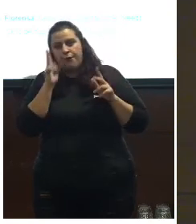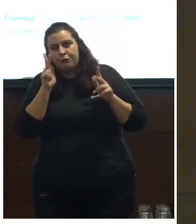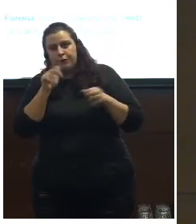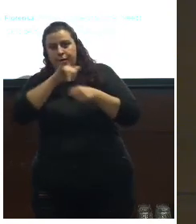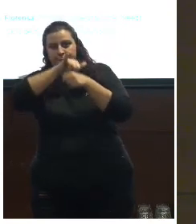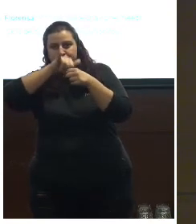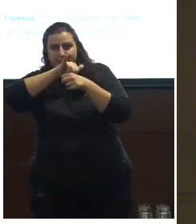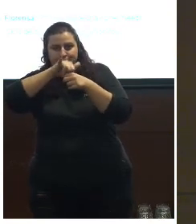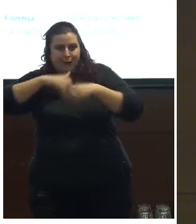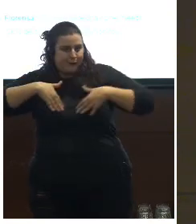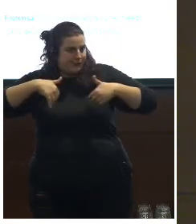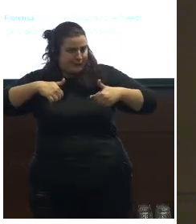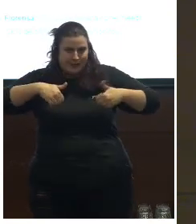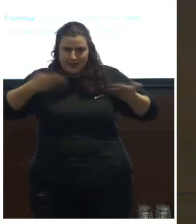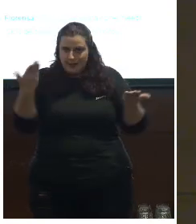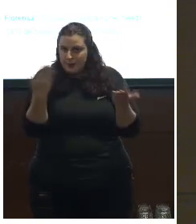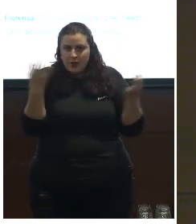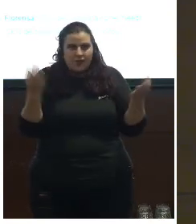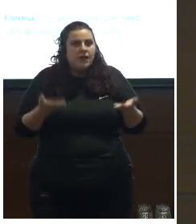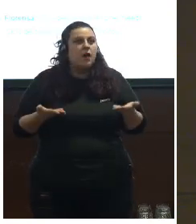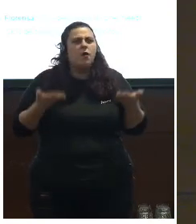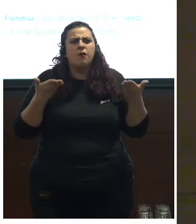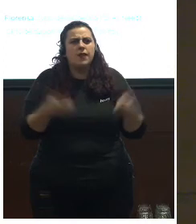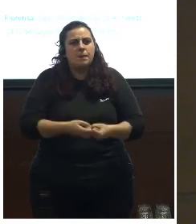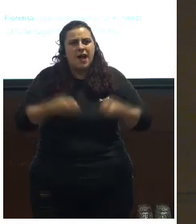must be a wider range, I think.